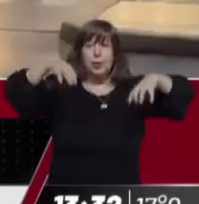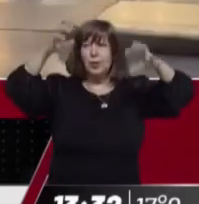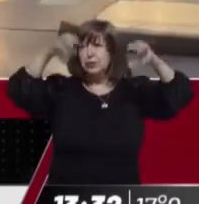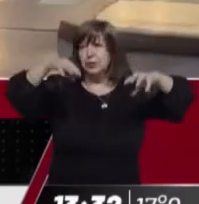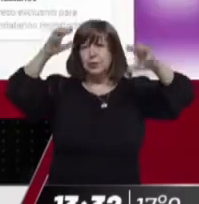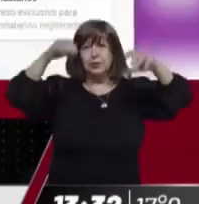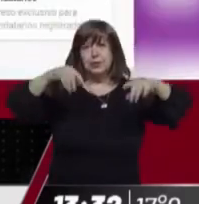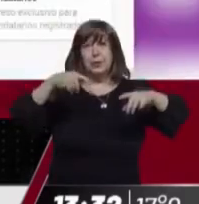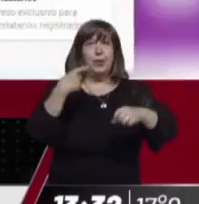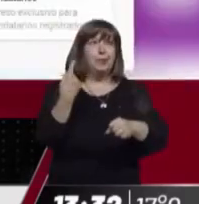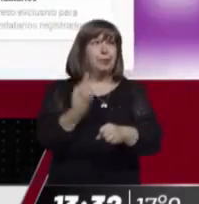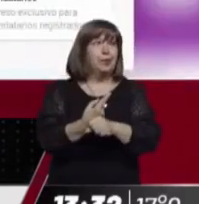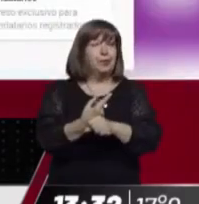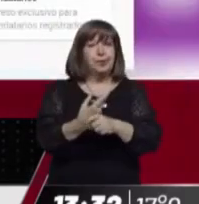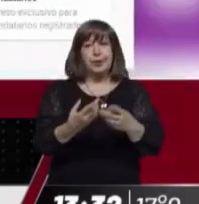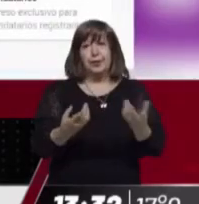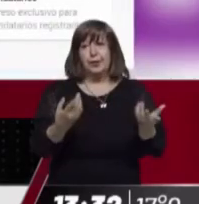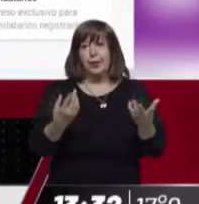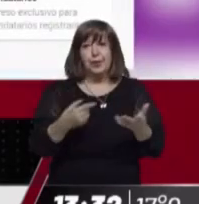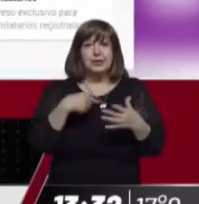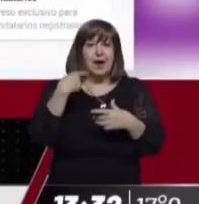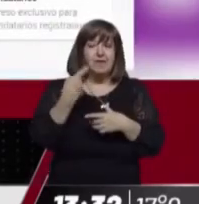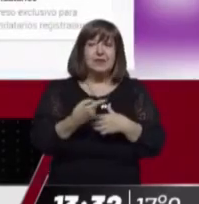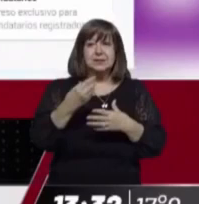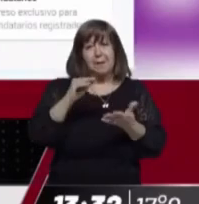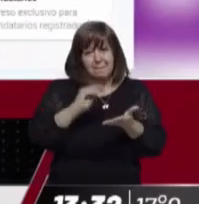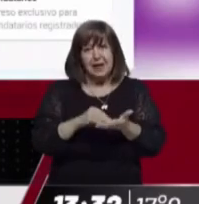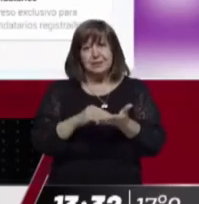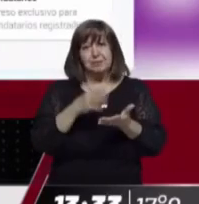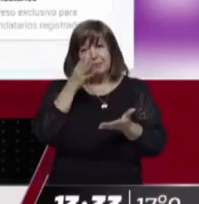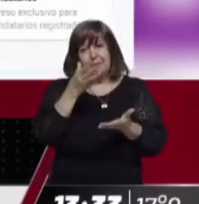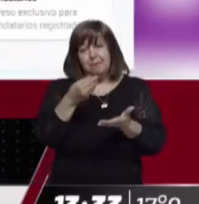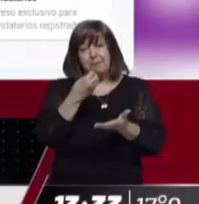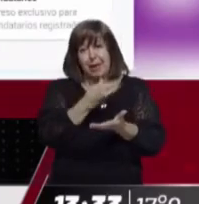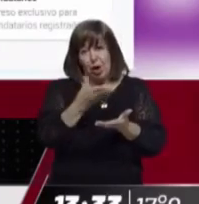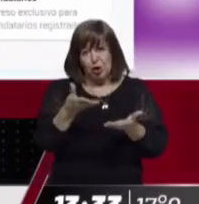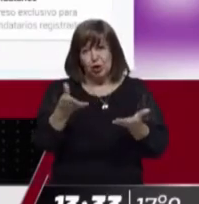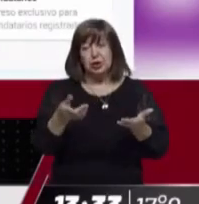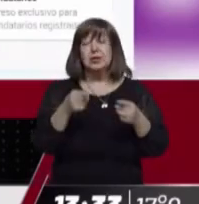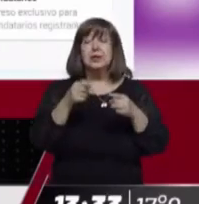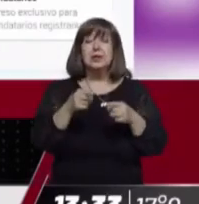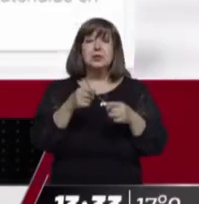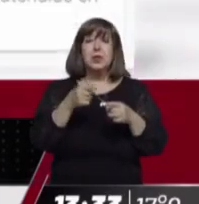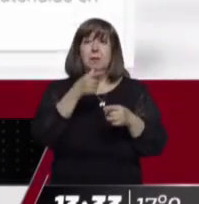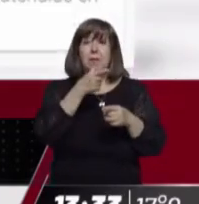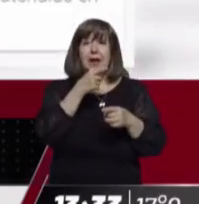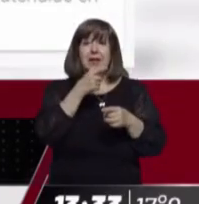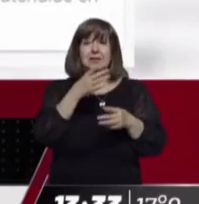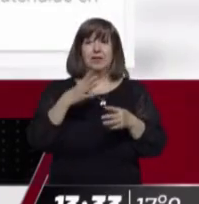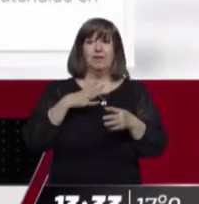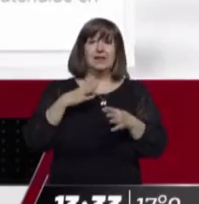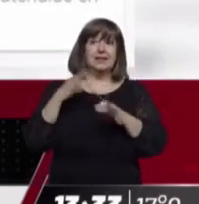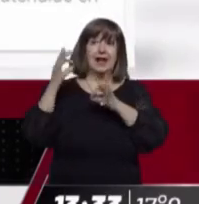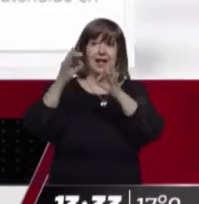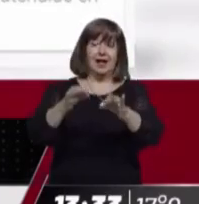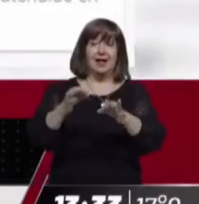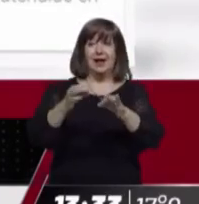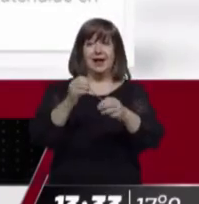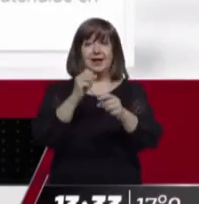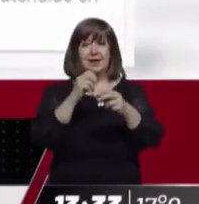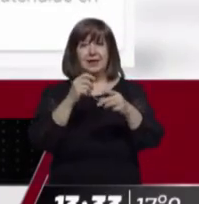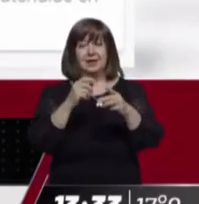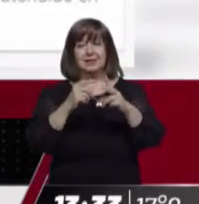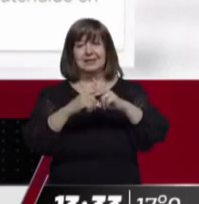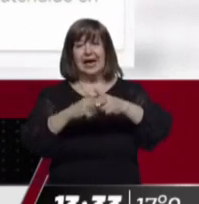Buenos Aires, aparentemente terminó de complicar las cosas. Yo calculo que es porque no ha podido concurrir la gente de sistemas a